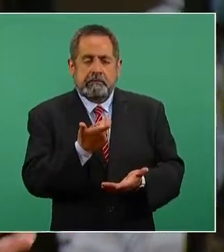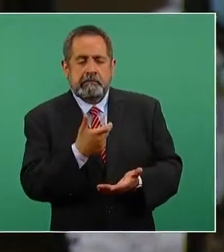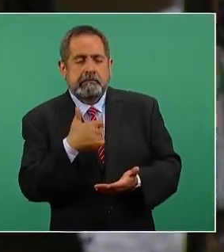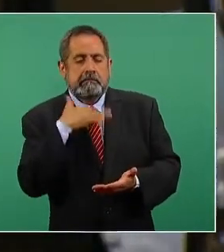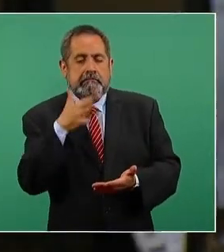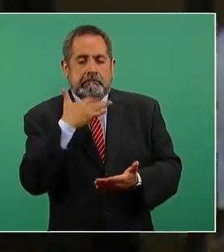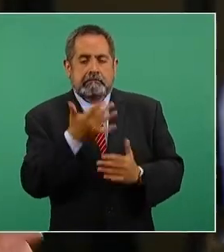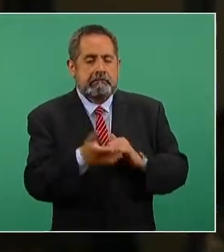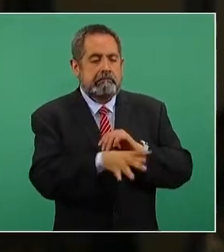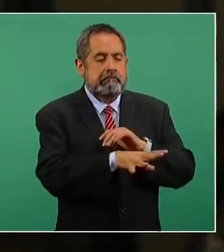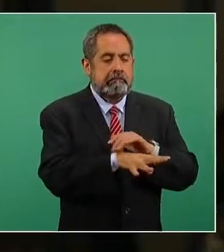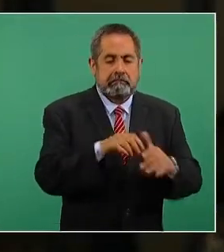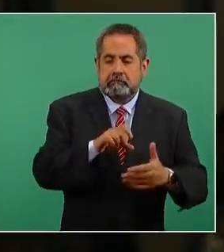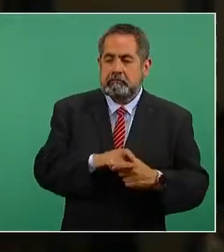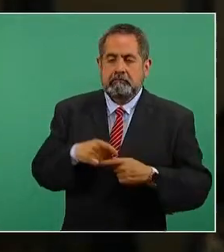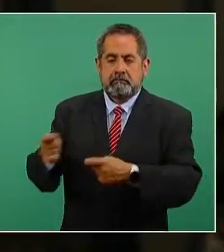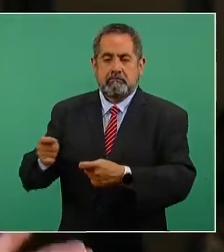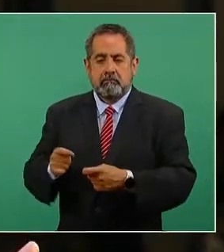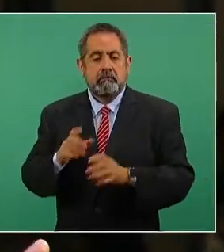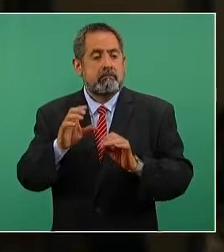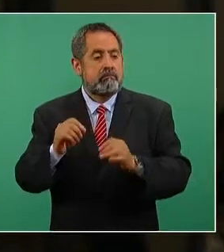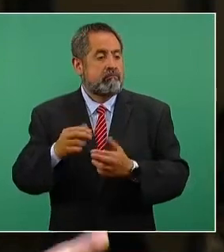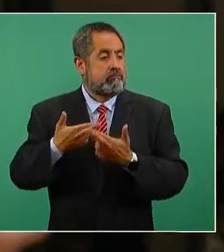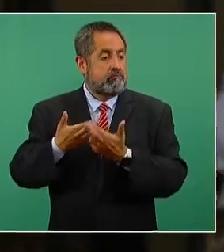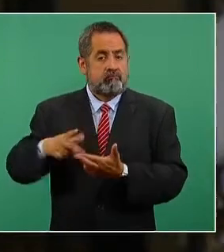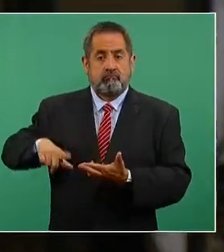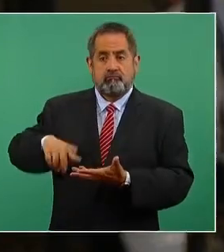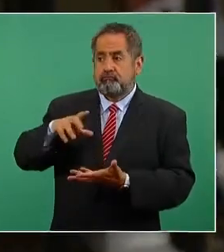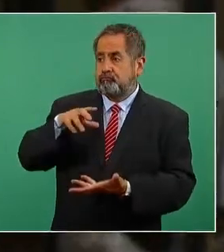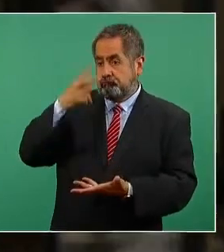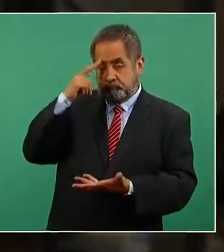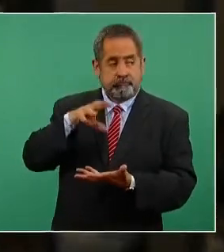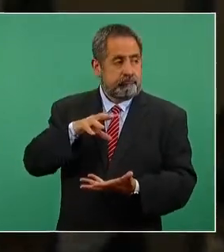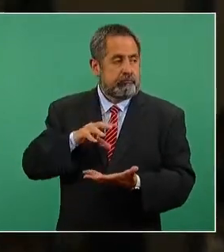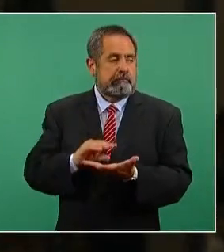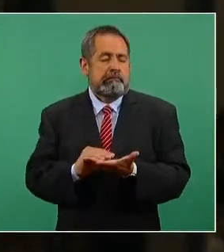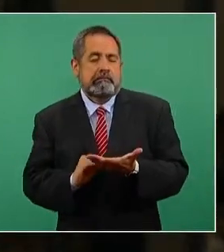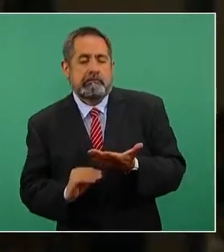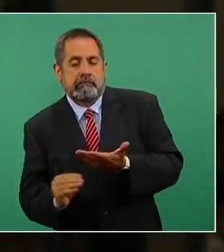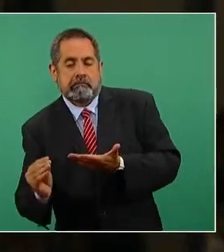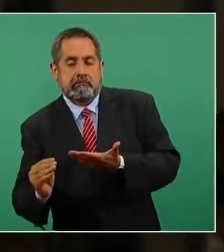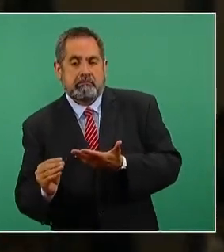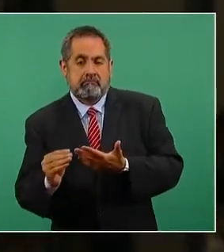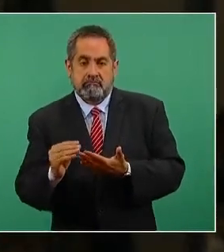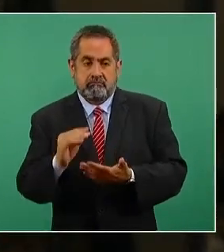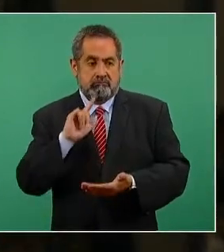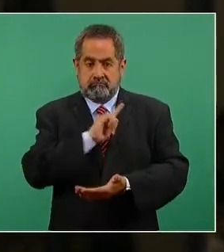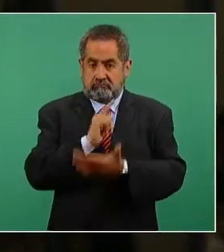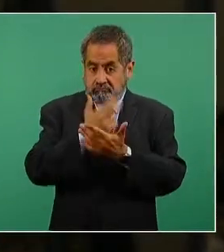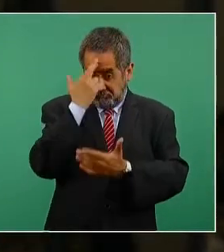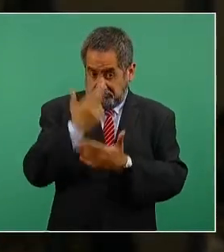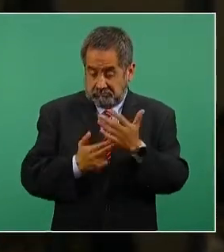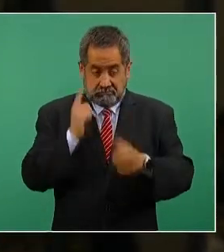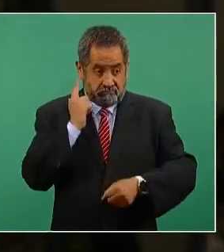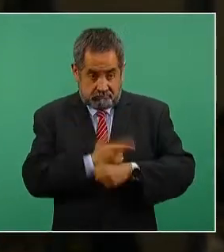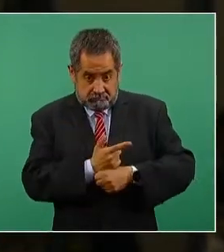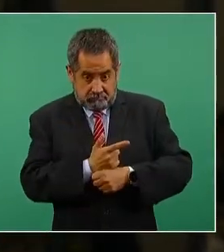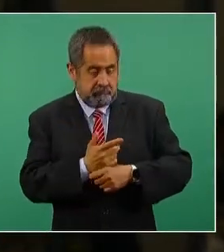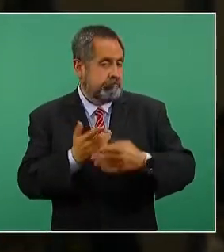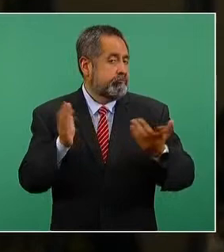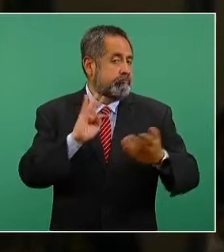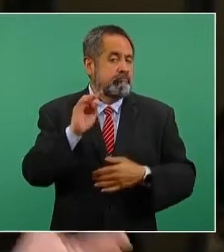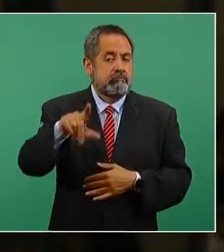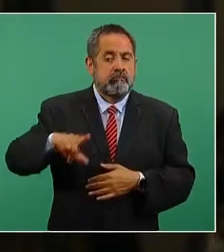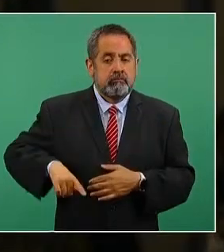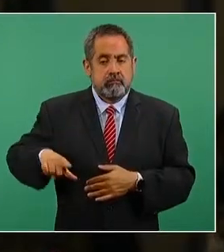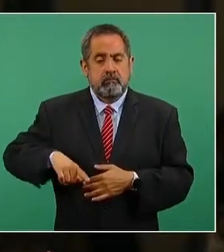o de que se hayan desviado fondos de las arcas del Estado de manera ilícita, ¿estaría en condiciones el gobierno mexicano,